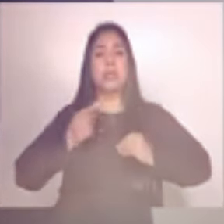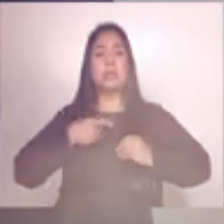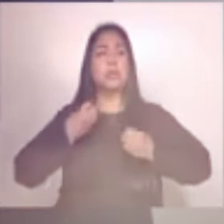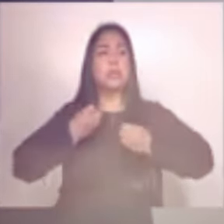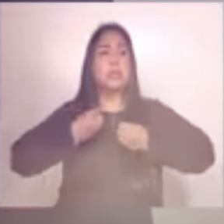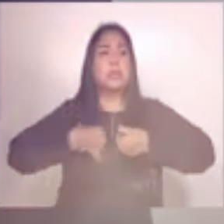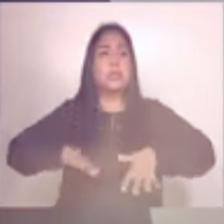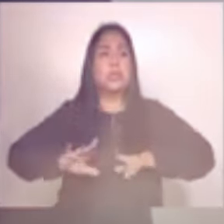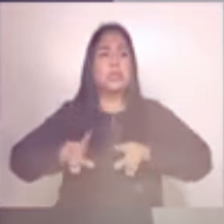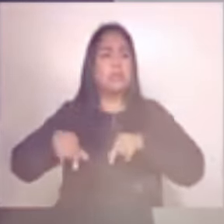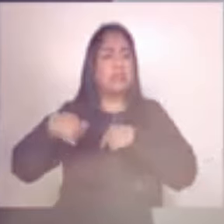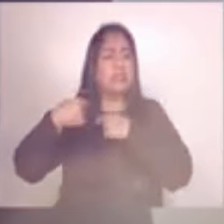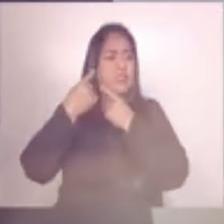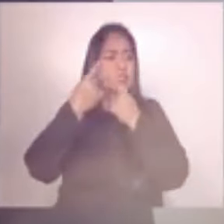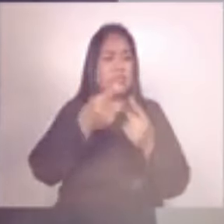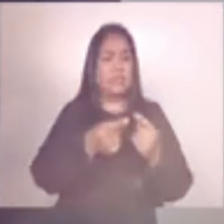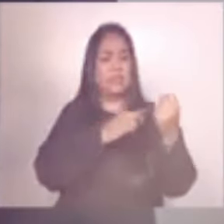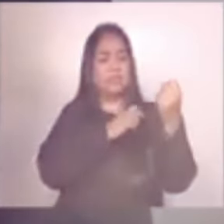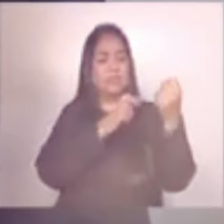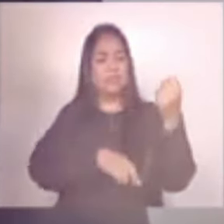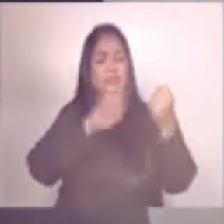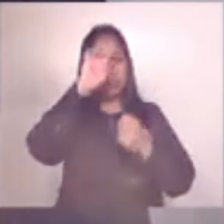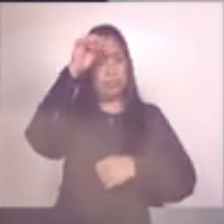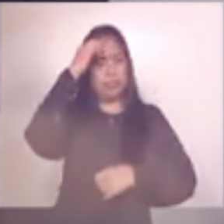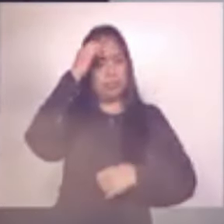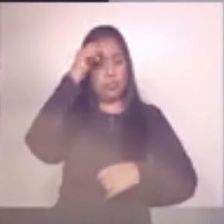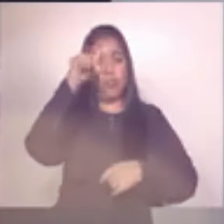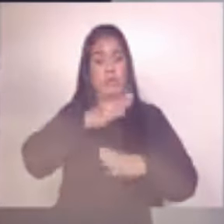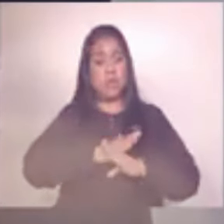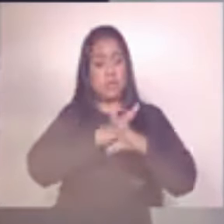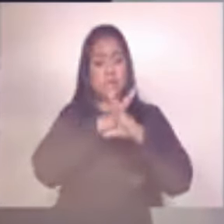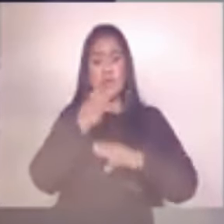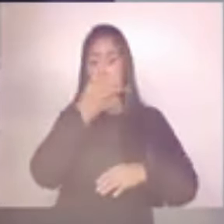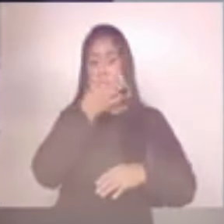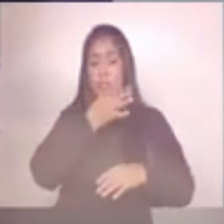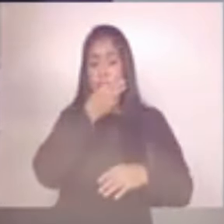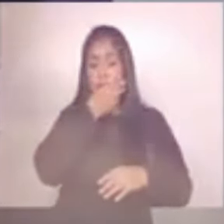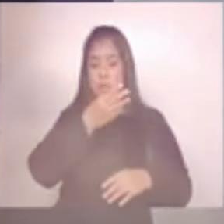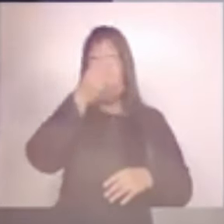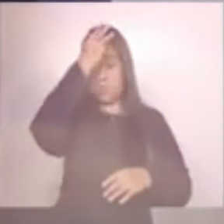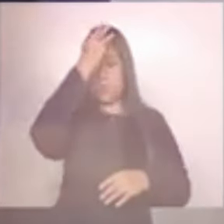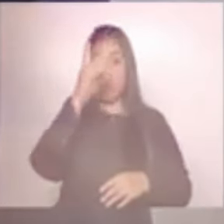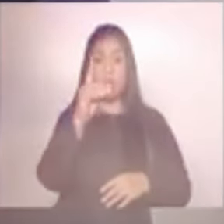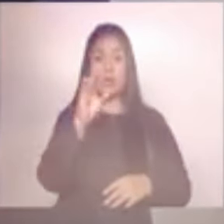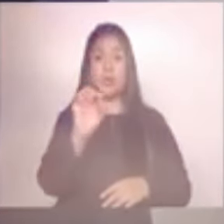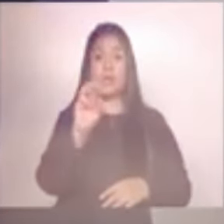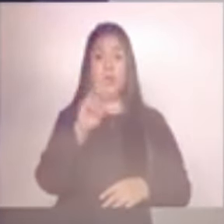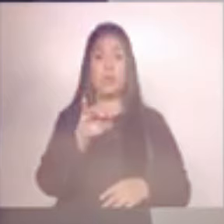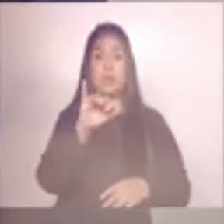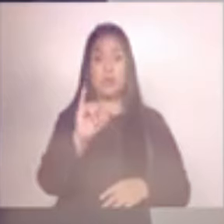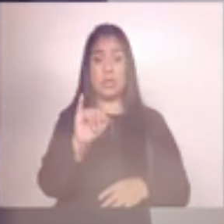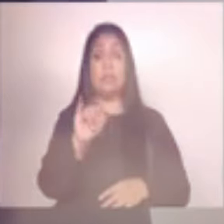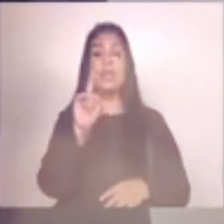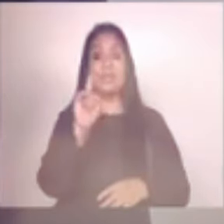ejercicio del poder político. La Defensoría de la Mujer Indígena, la DEMI, debe estar